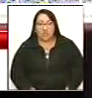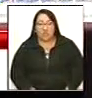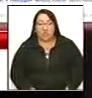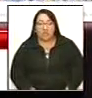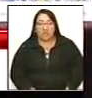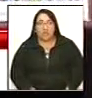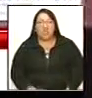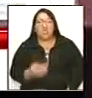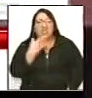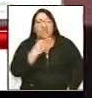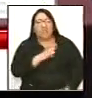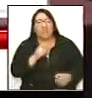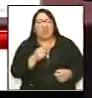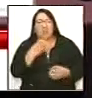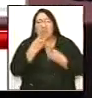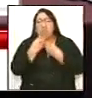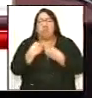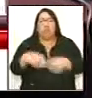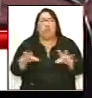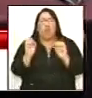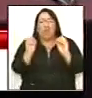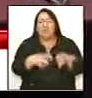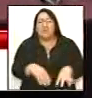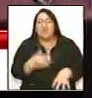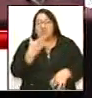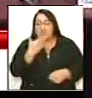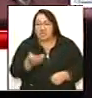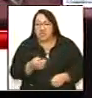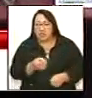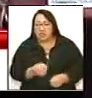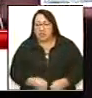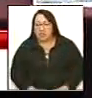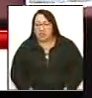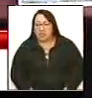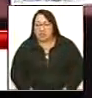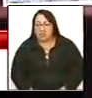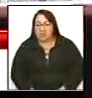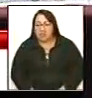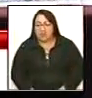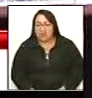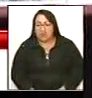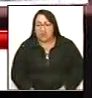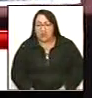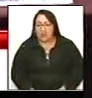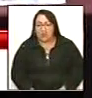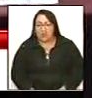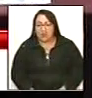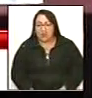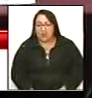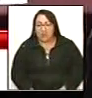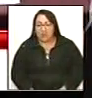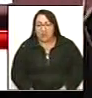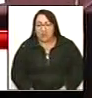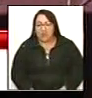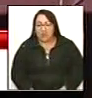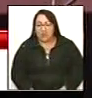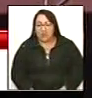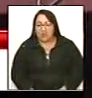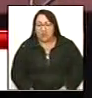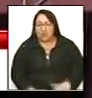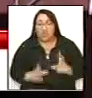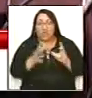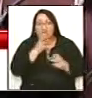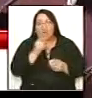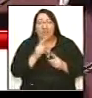esta porquería que está ahora en la basura? ¿Quién los ha fiscalizado? ¿Quién les corresponde fiscalizar? Ese es el tema. No sé si es tanto